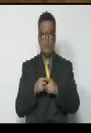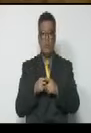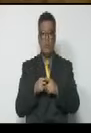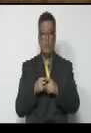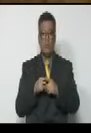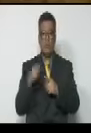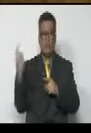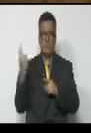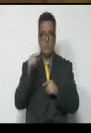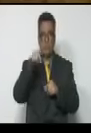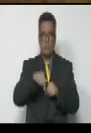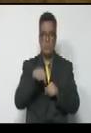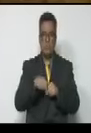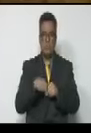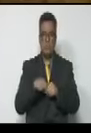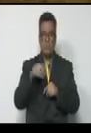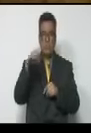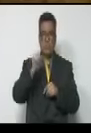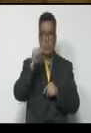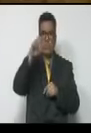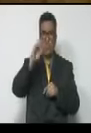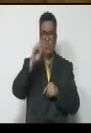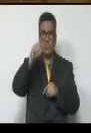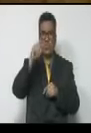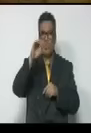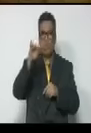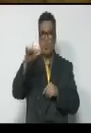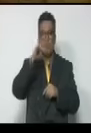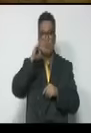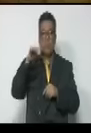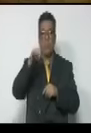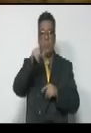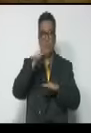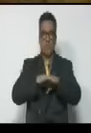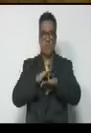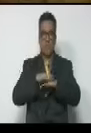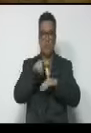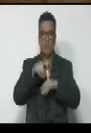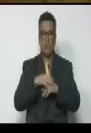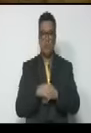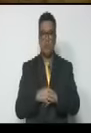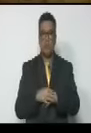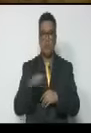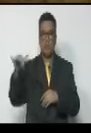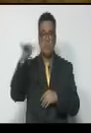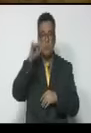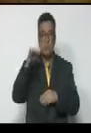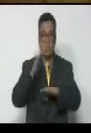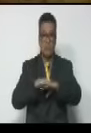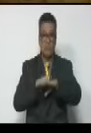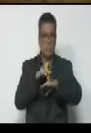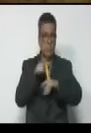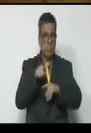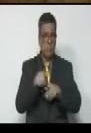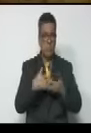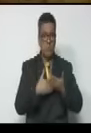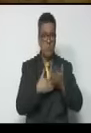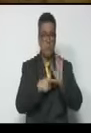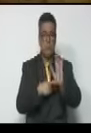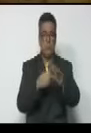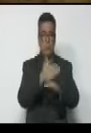Vengo aquí, compañero Fernando Soto Roja, a denunciar un hecho. A denunciar un hecho ante esta